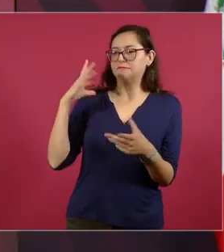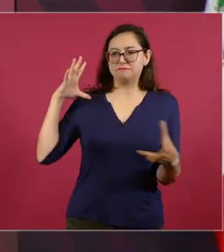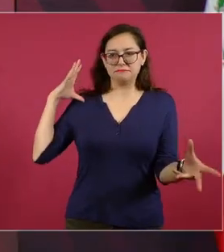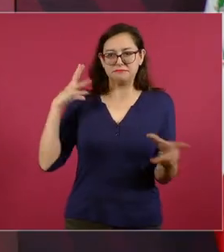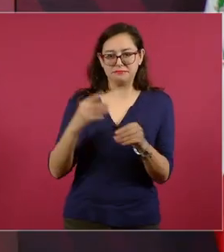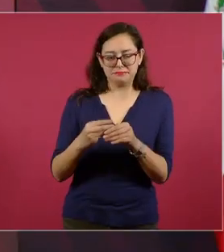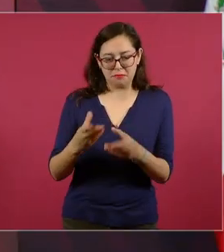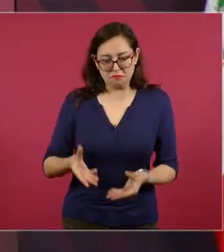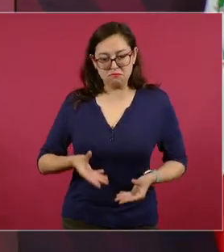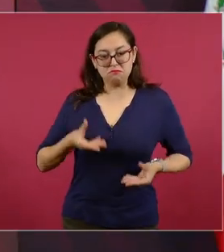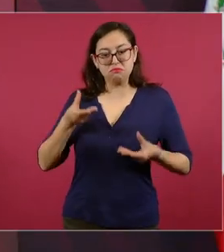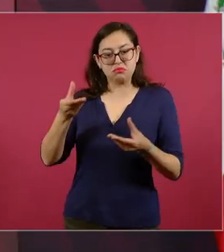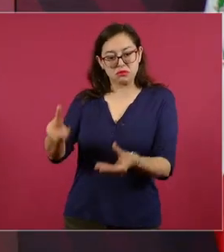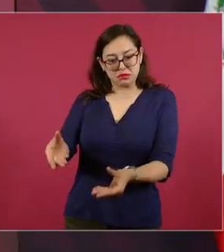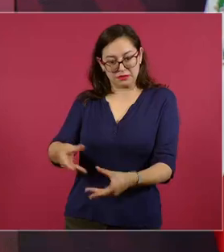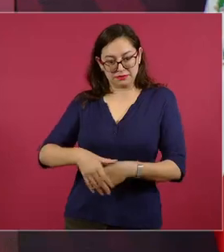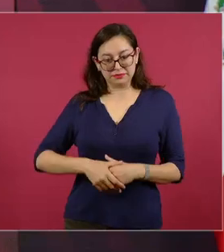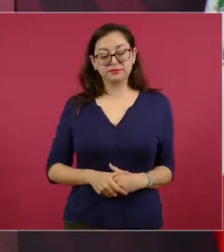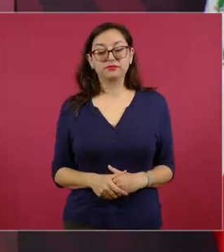Entonces,